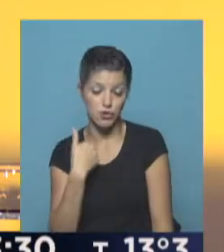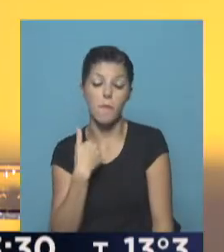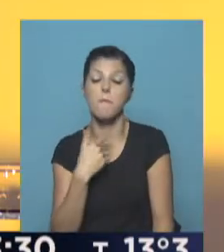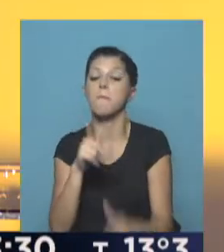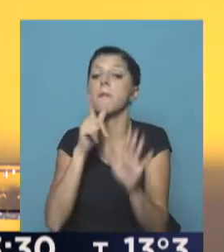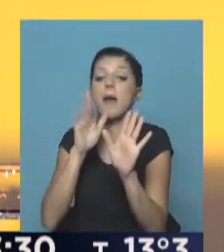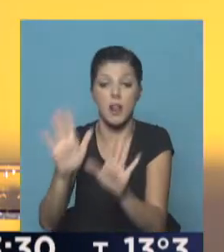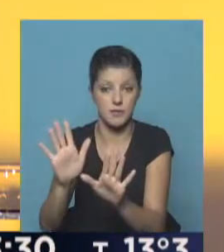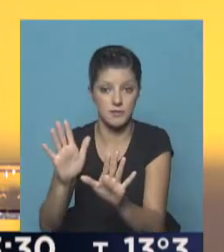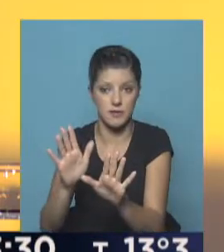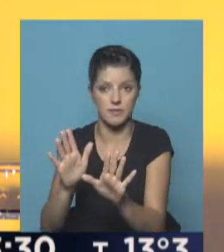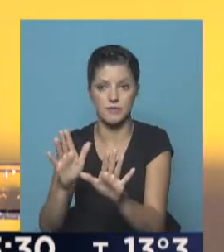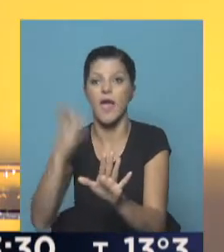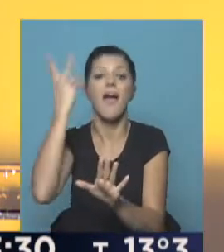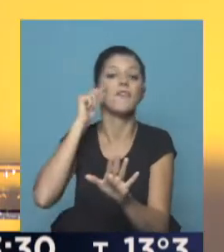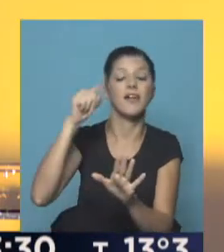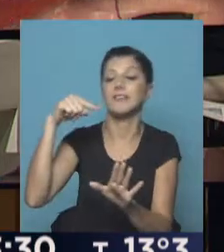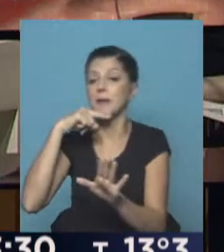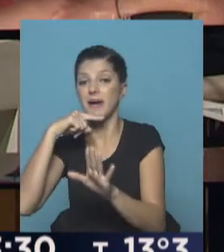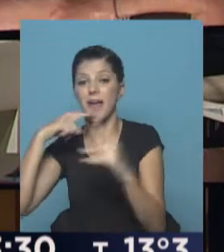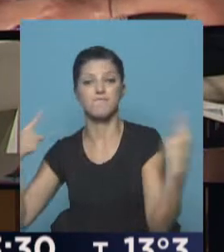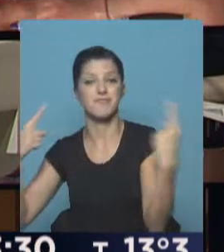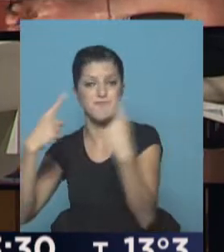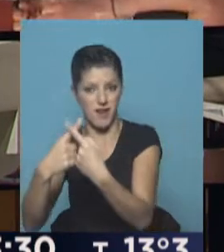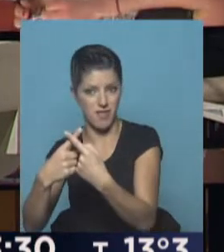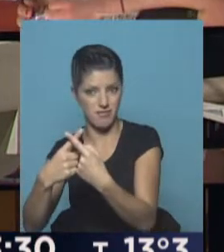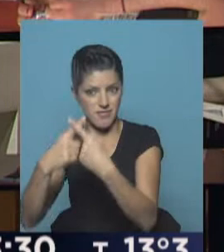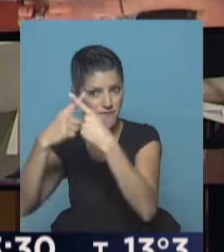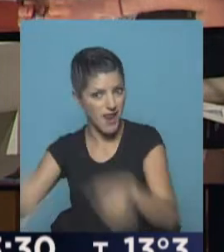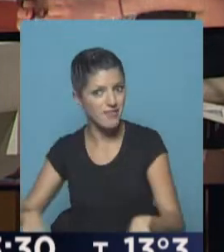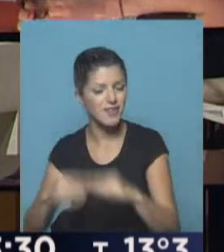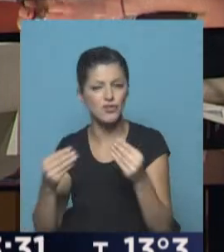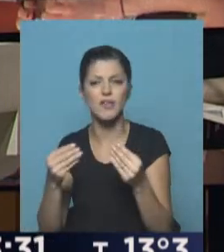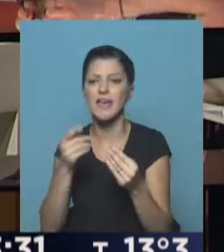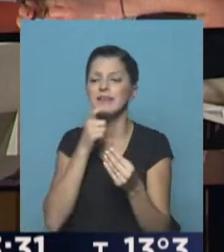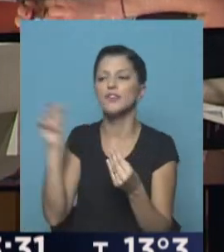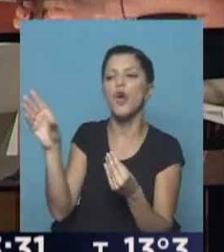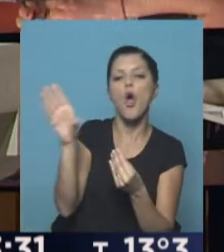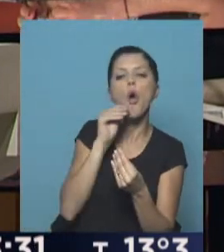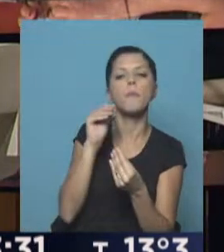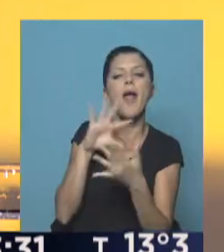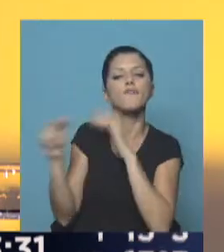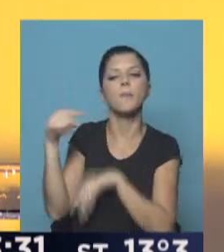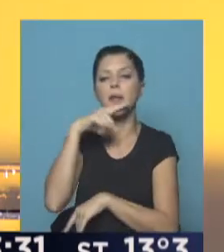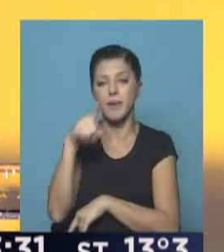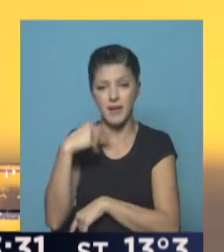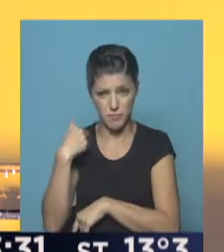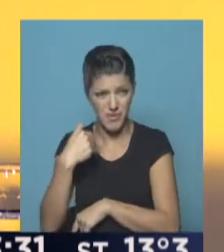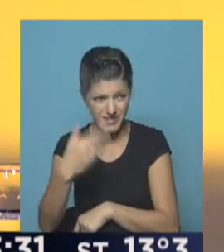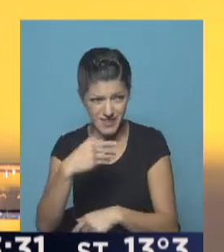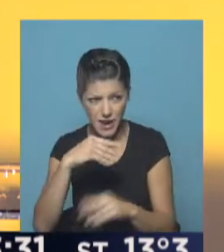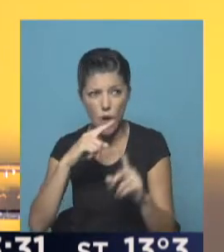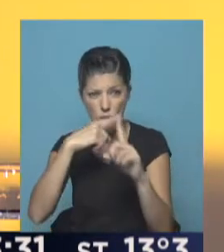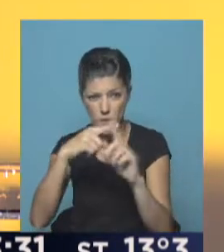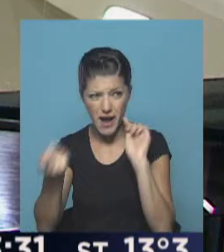Francia no es Alemania. Entonces, ¿cuál puede ser el resultado? Sí, positivo o un gran fracaso. Justamente